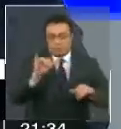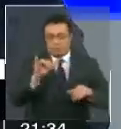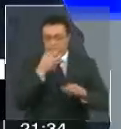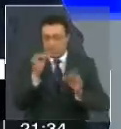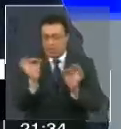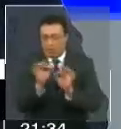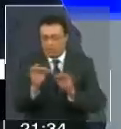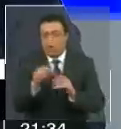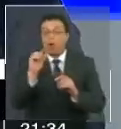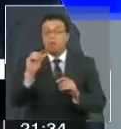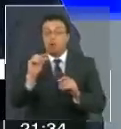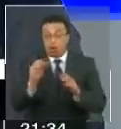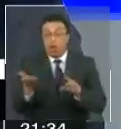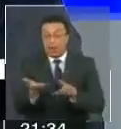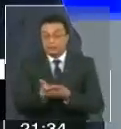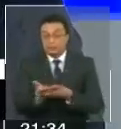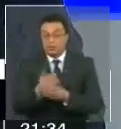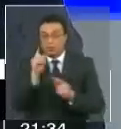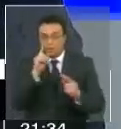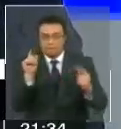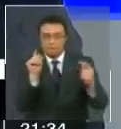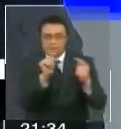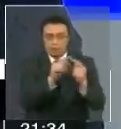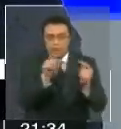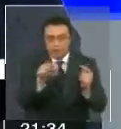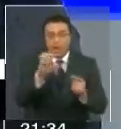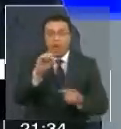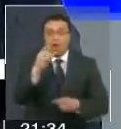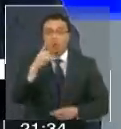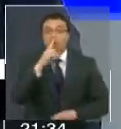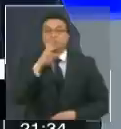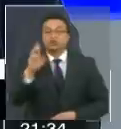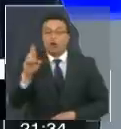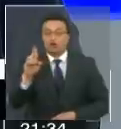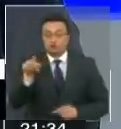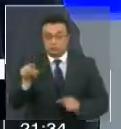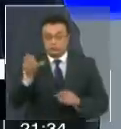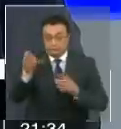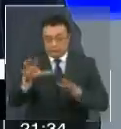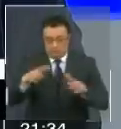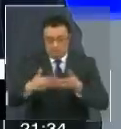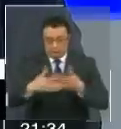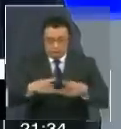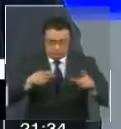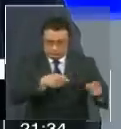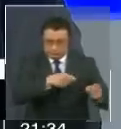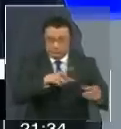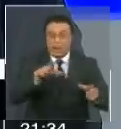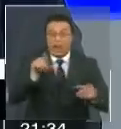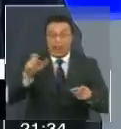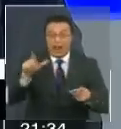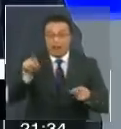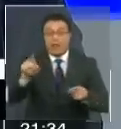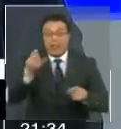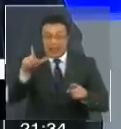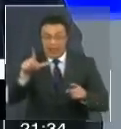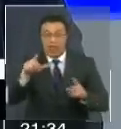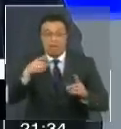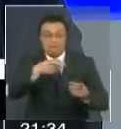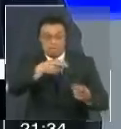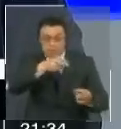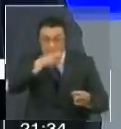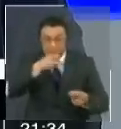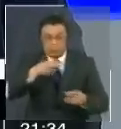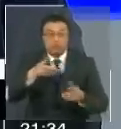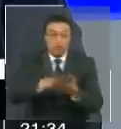Hay unos poquitos antecedentes que lo vincularían a él como autor. Hay una declaración en el proceso que dice que él pegó tiros de